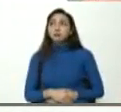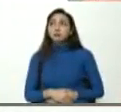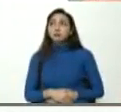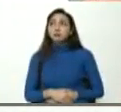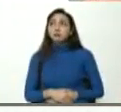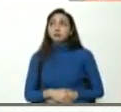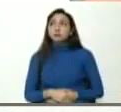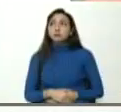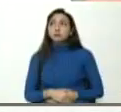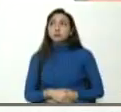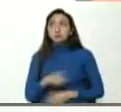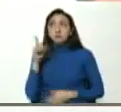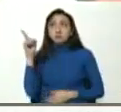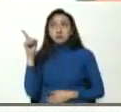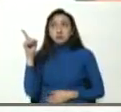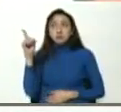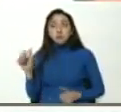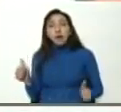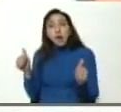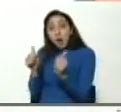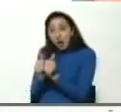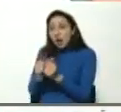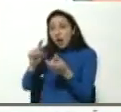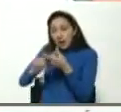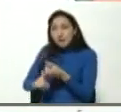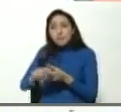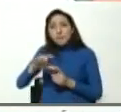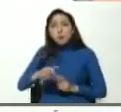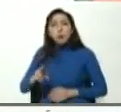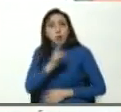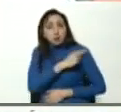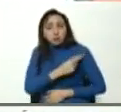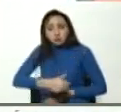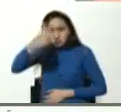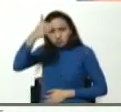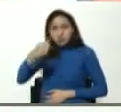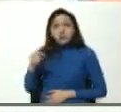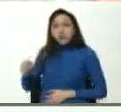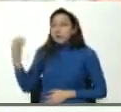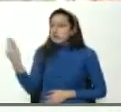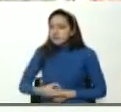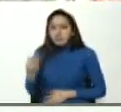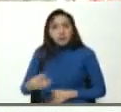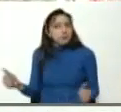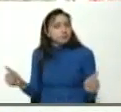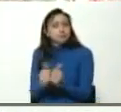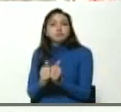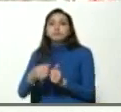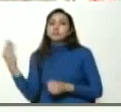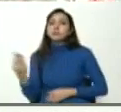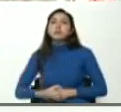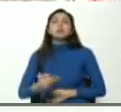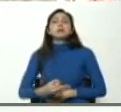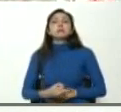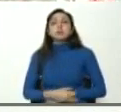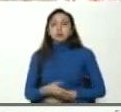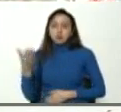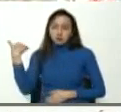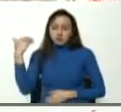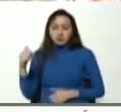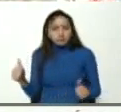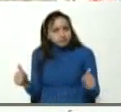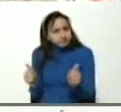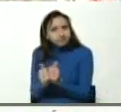siempre al lado de la mano de garcía carneiro siempre a su lado